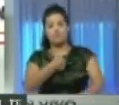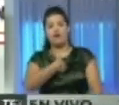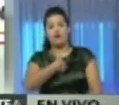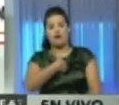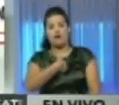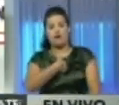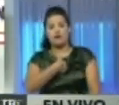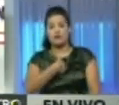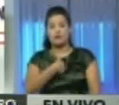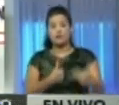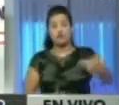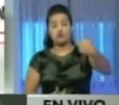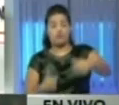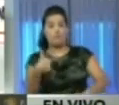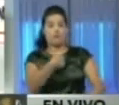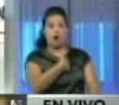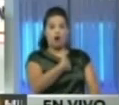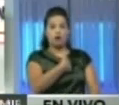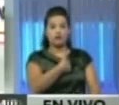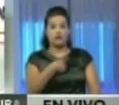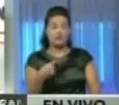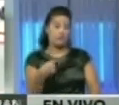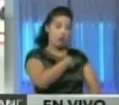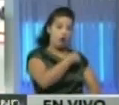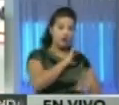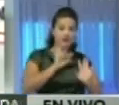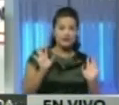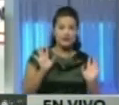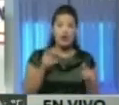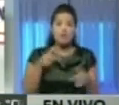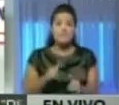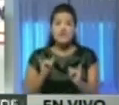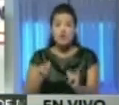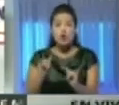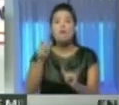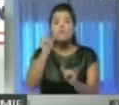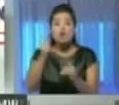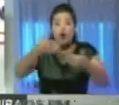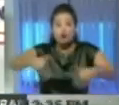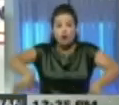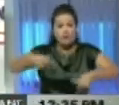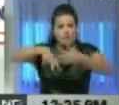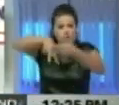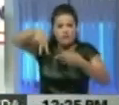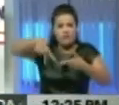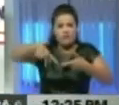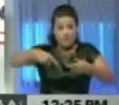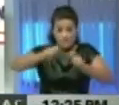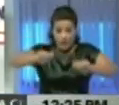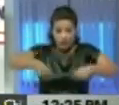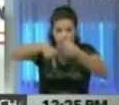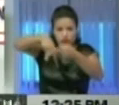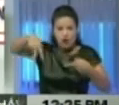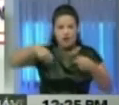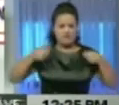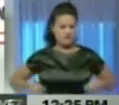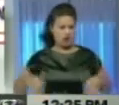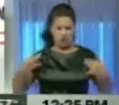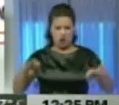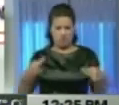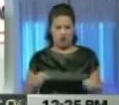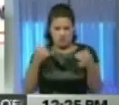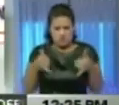momento que mi hijo, que quiero señalar, reafirmarlo, estaba en short y franela, pero con la circunstancia